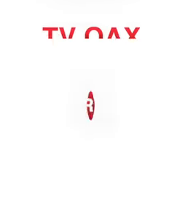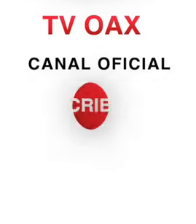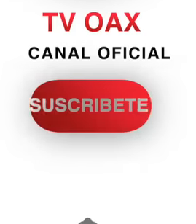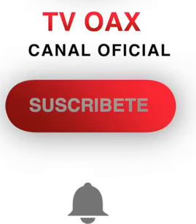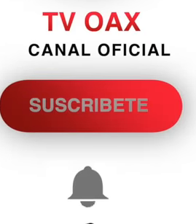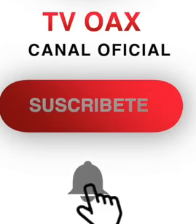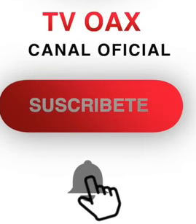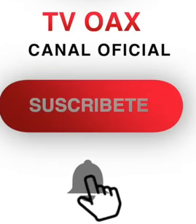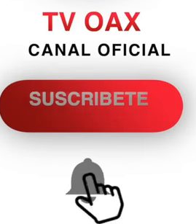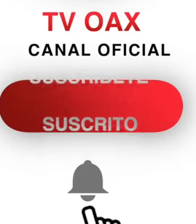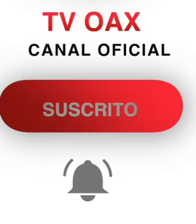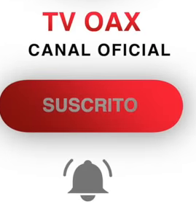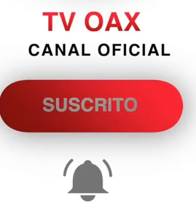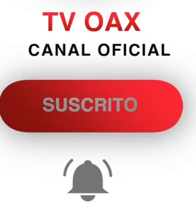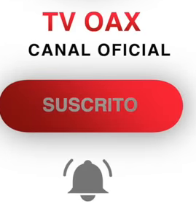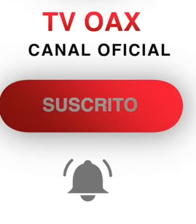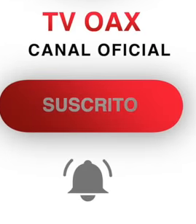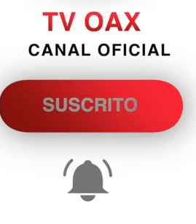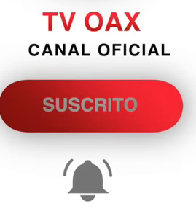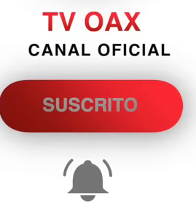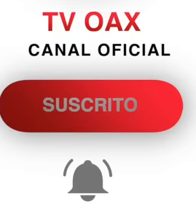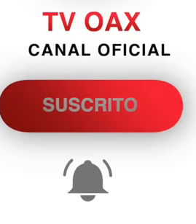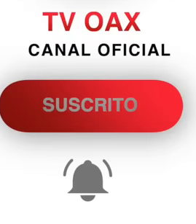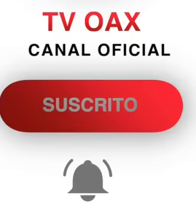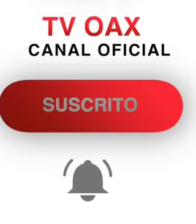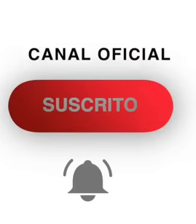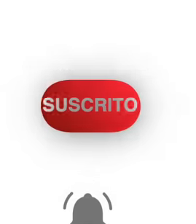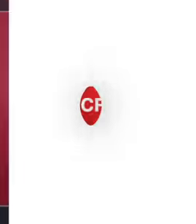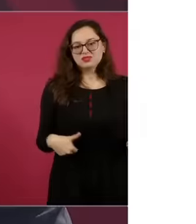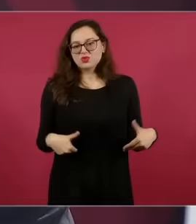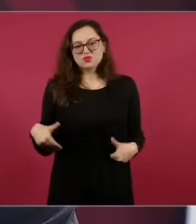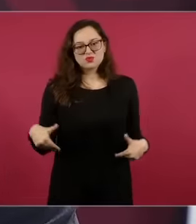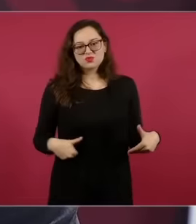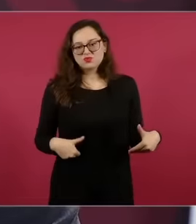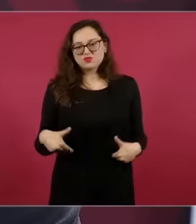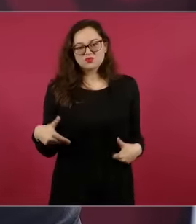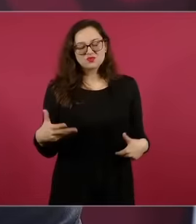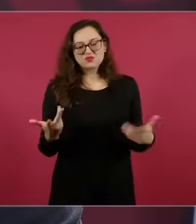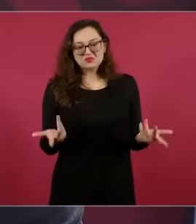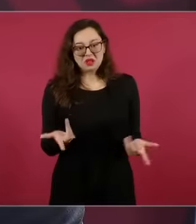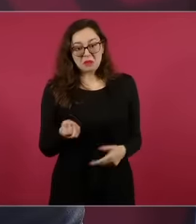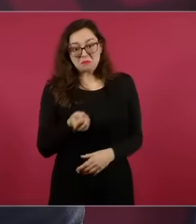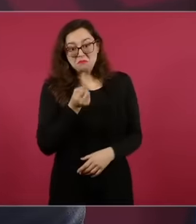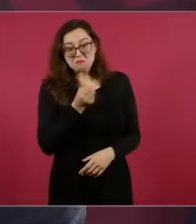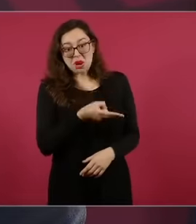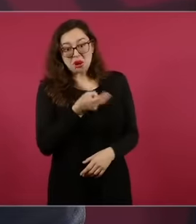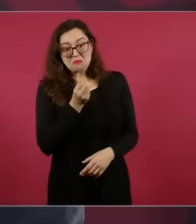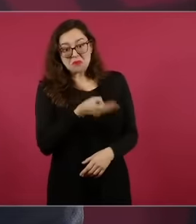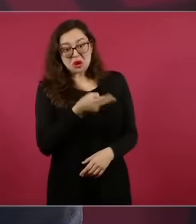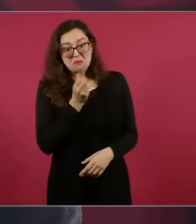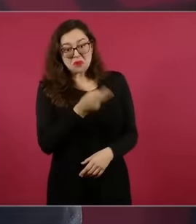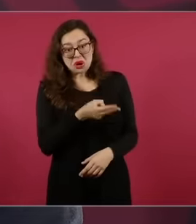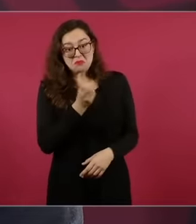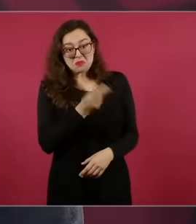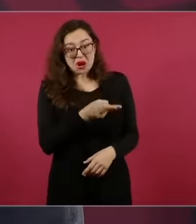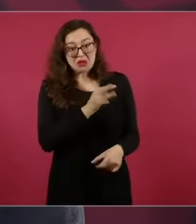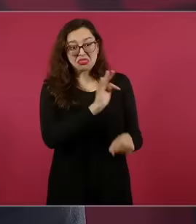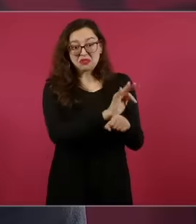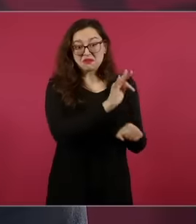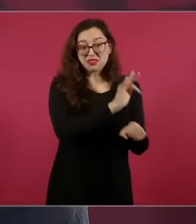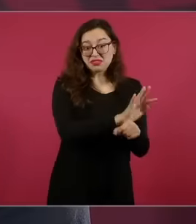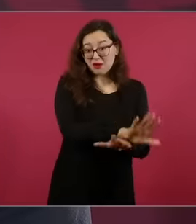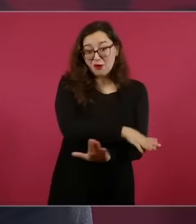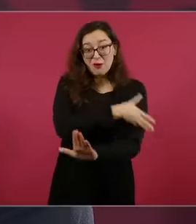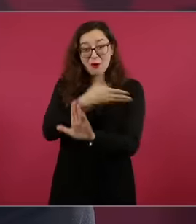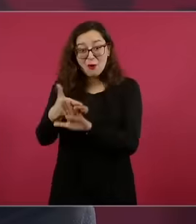Porque me molesta mucho que defiendan privilegios y que estén en contra del pueblo de México.